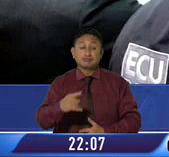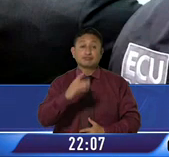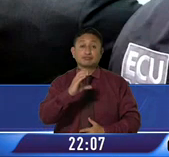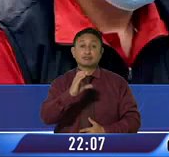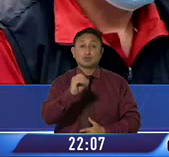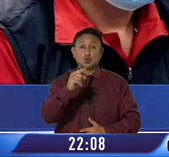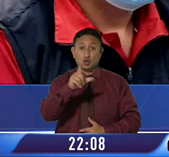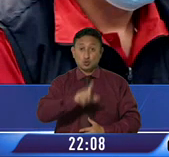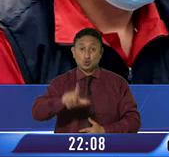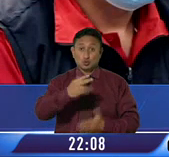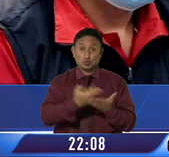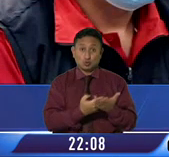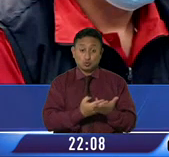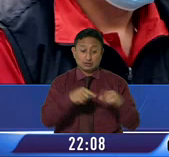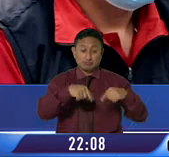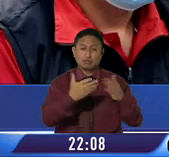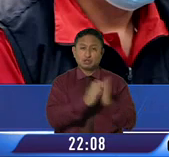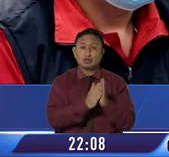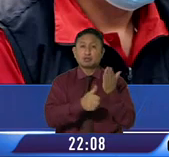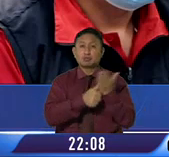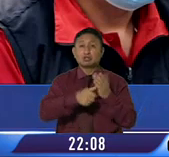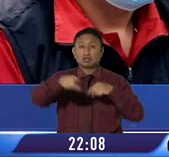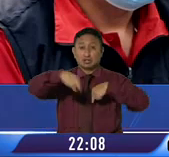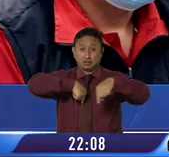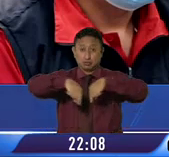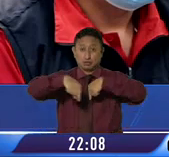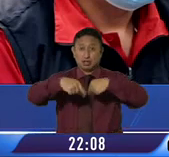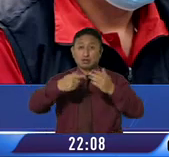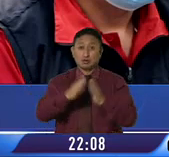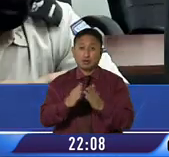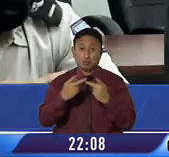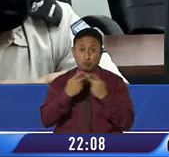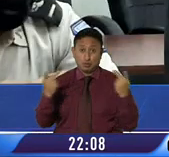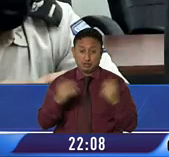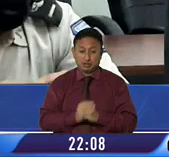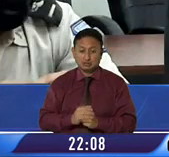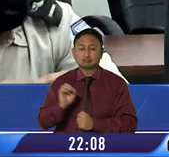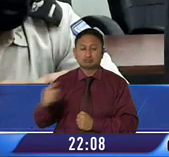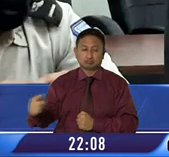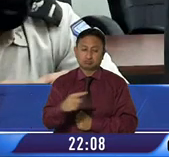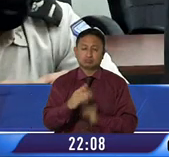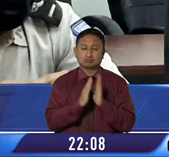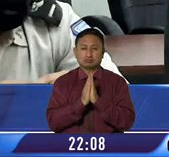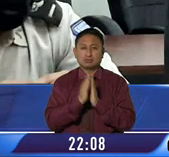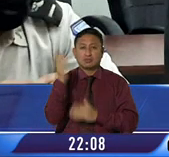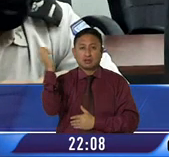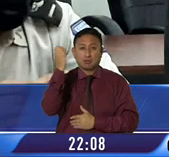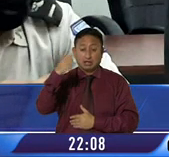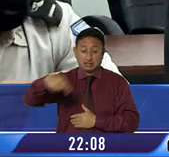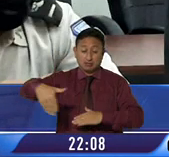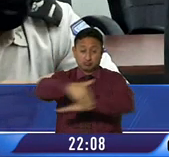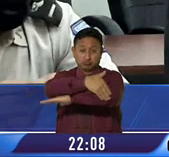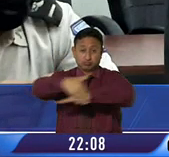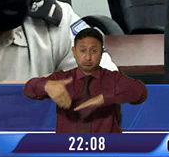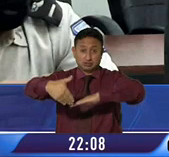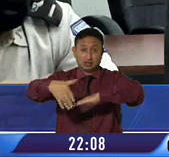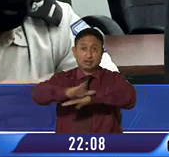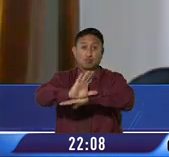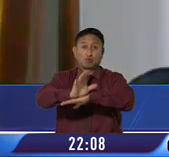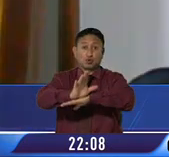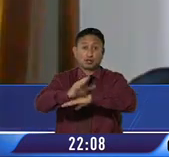lunes, donde se pidió al Ministerio de Transporte y Obras Públicas declarar en emergencia el tema vial en Morona,